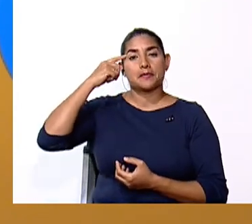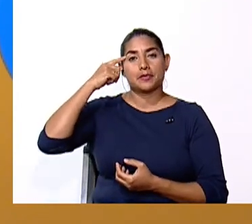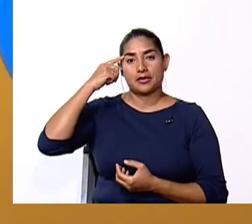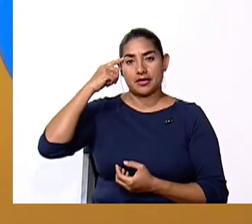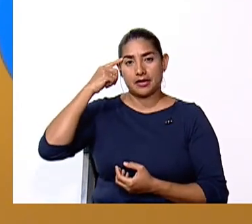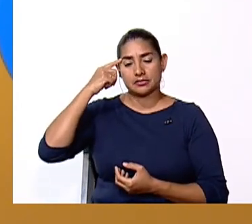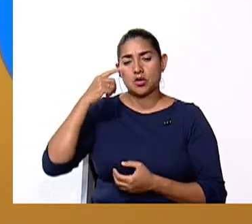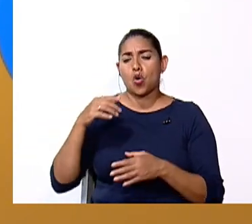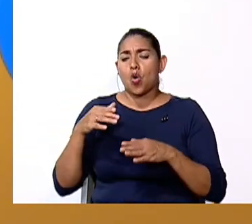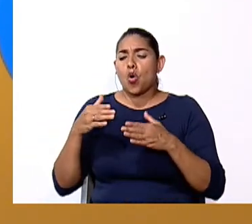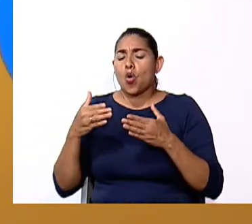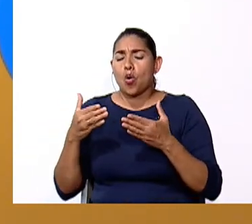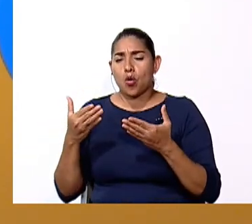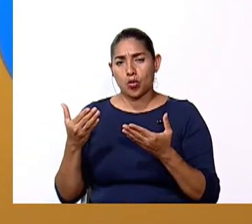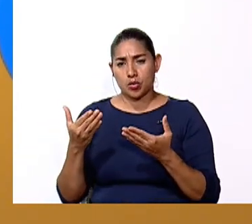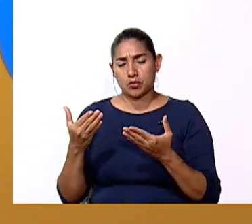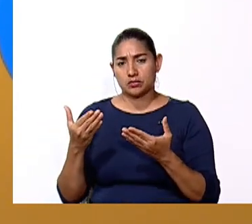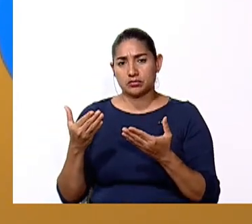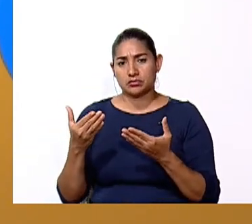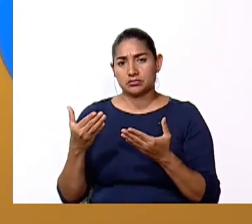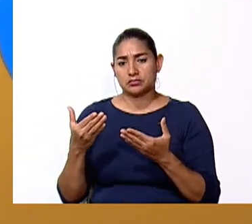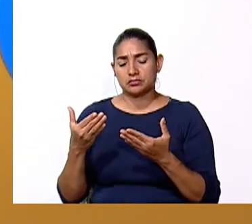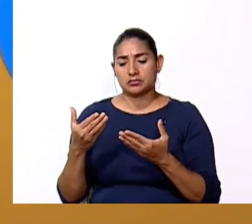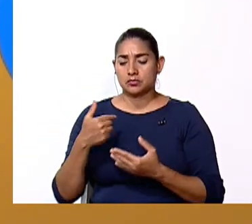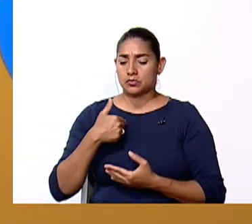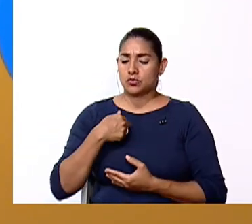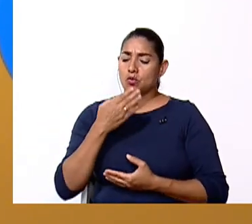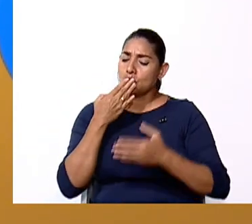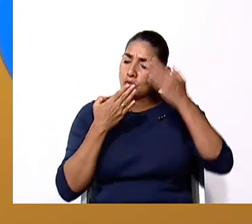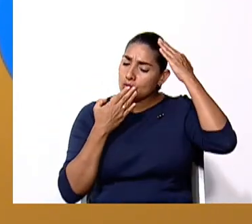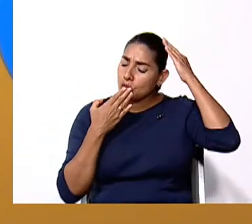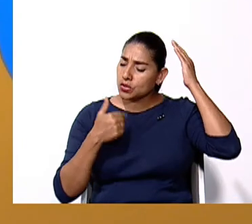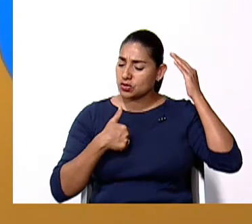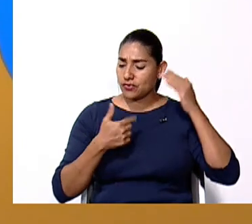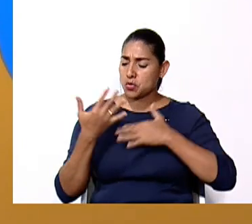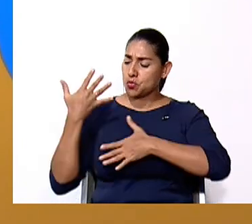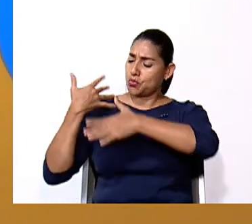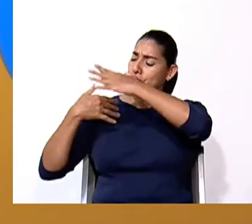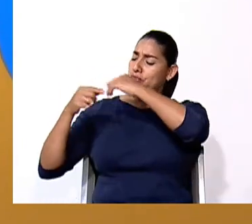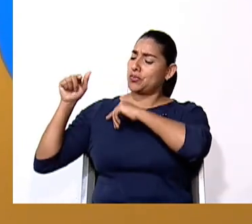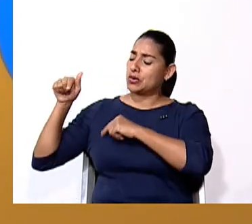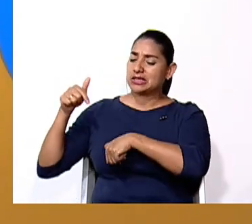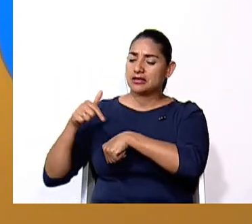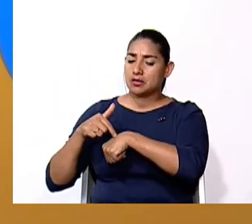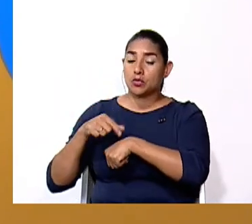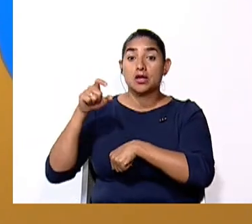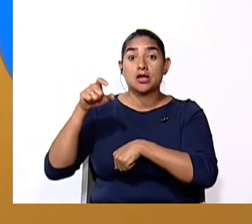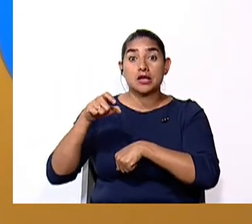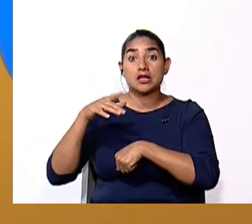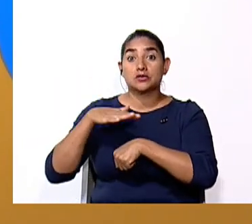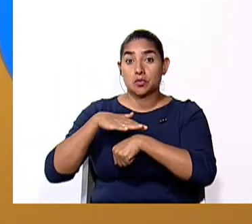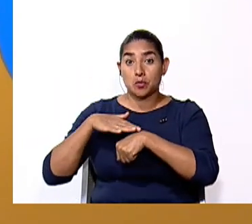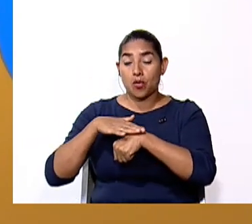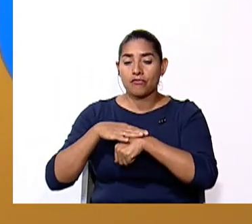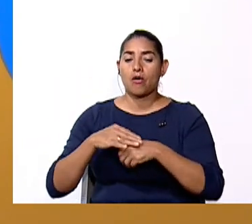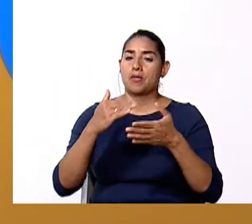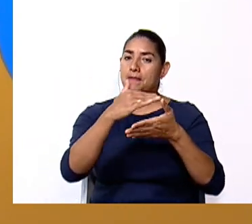Vieron, Garavito fue sumamente valiente porque enfrentó muchas veces a los españoles.